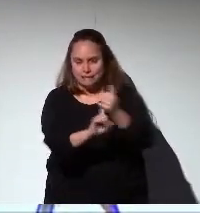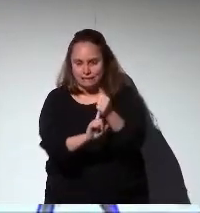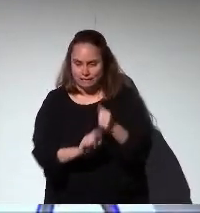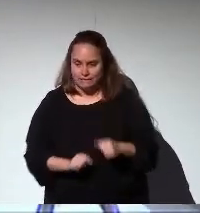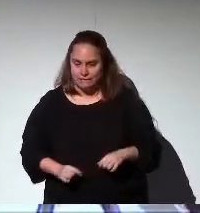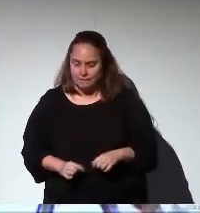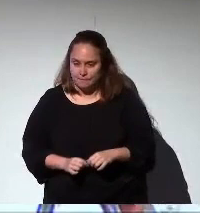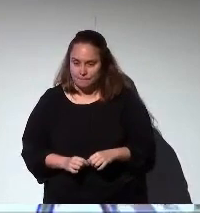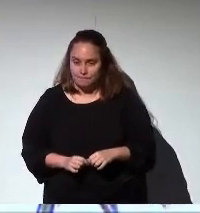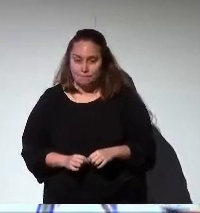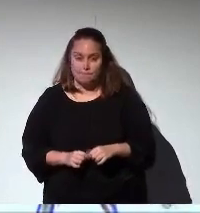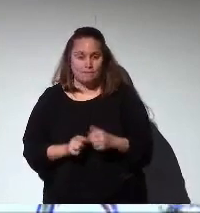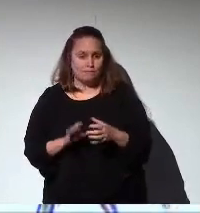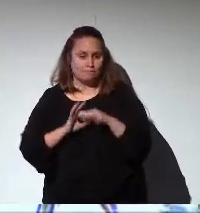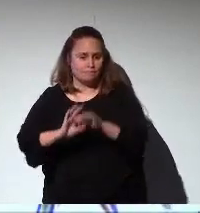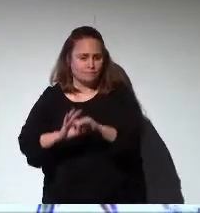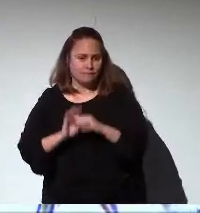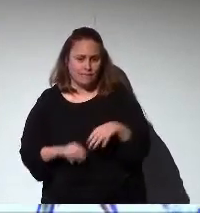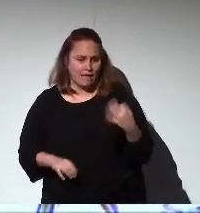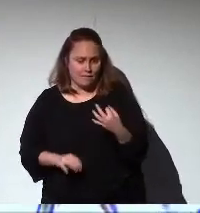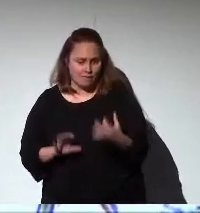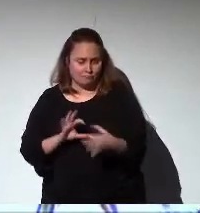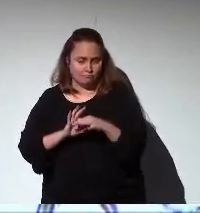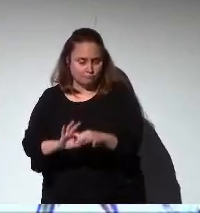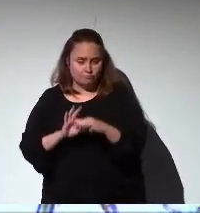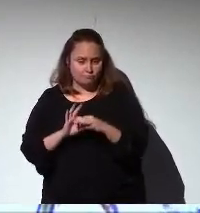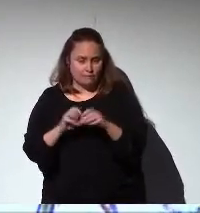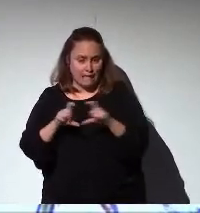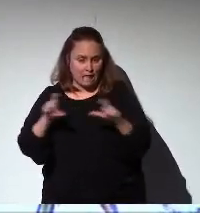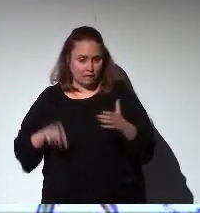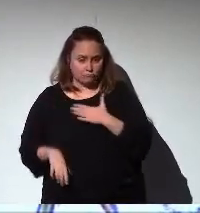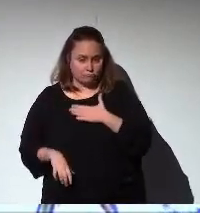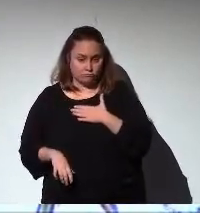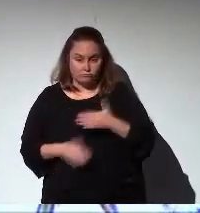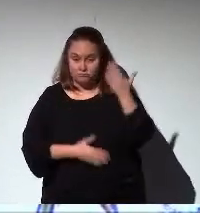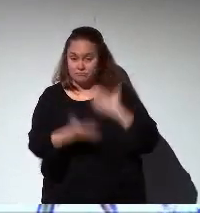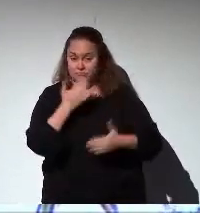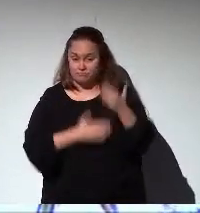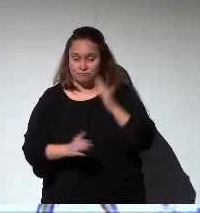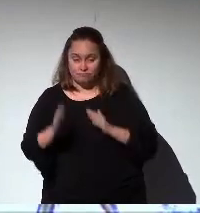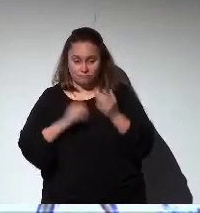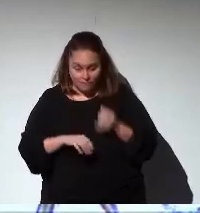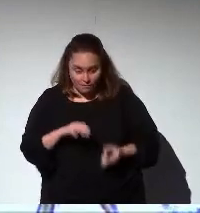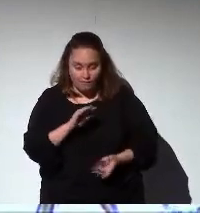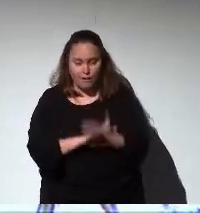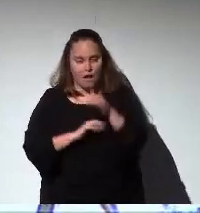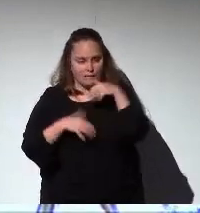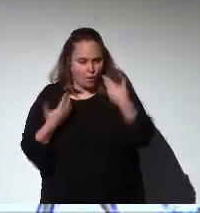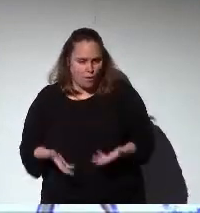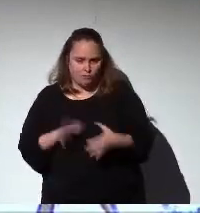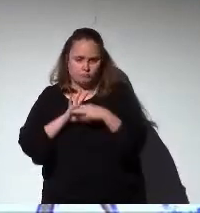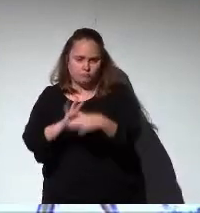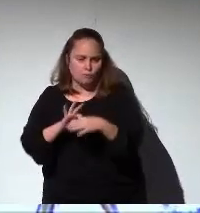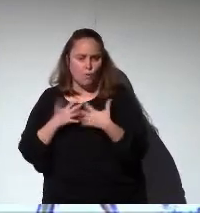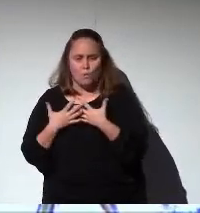sostenible. Va intrínseco en nuestra propia entidad desde su nacimiento y hasta la actualidad. Ahora bien,